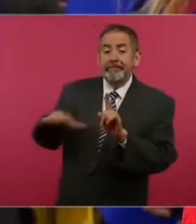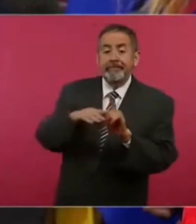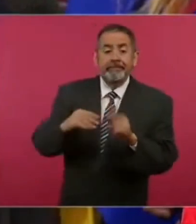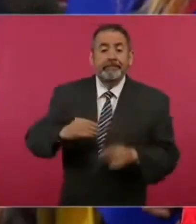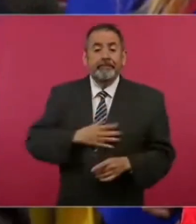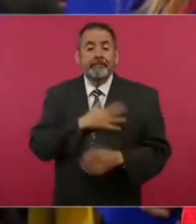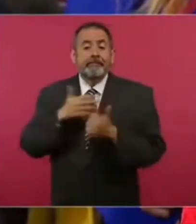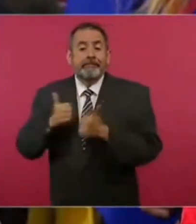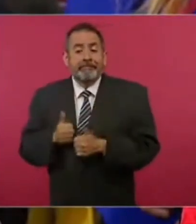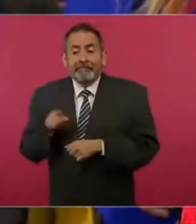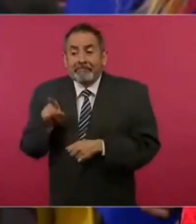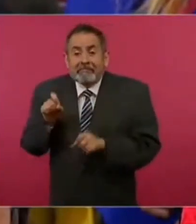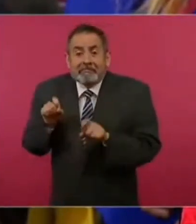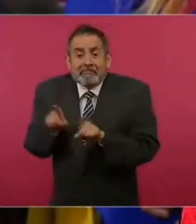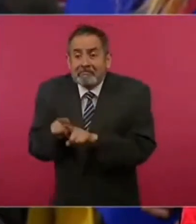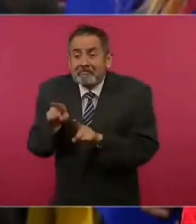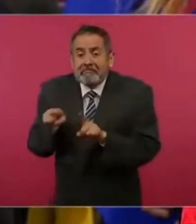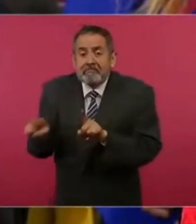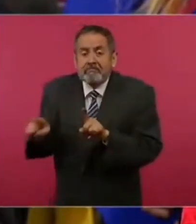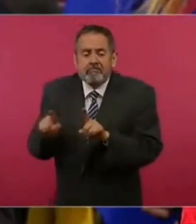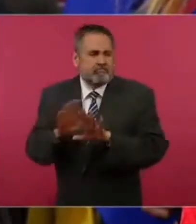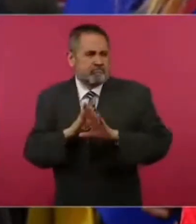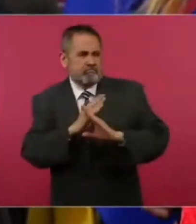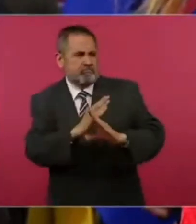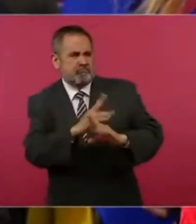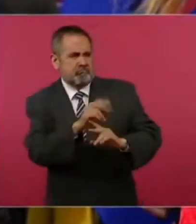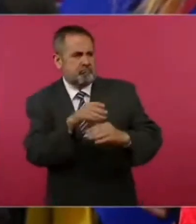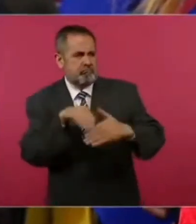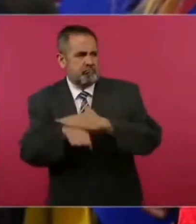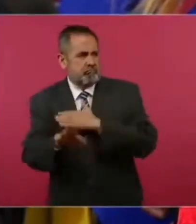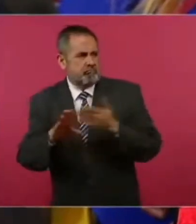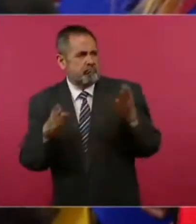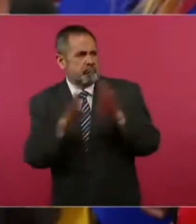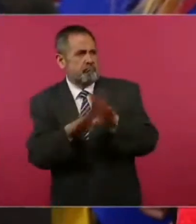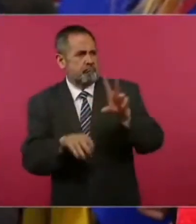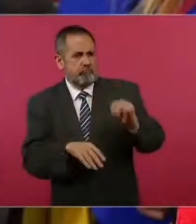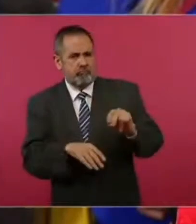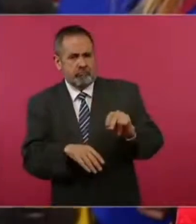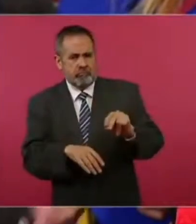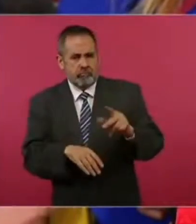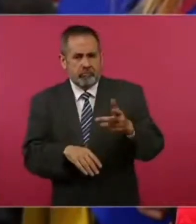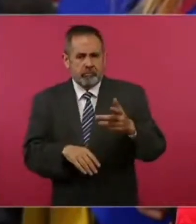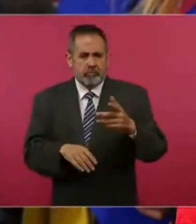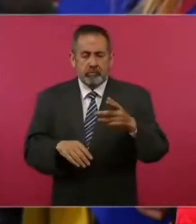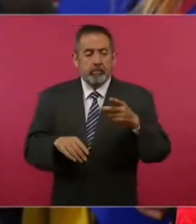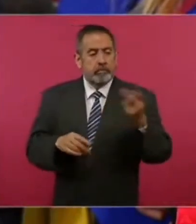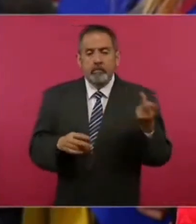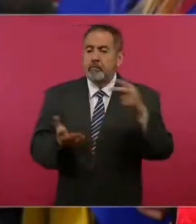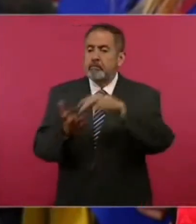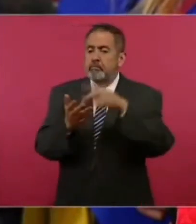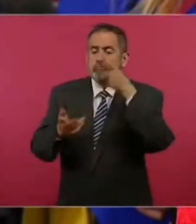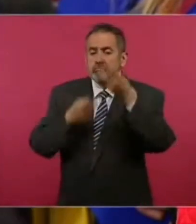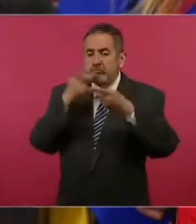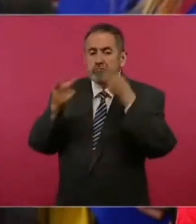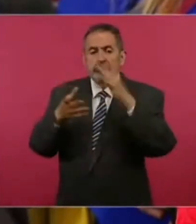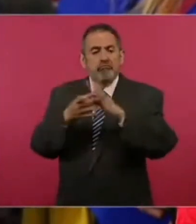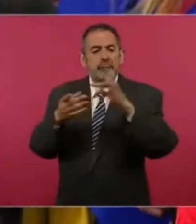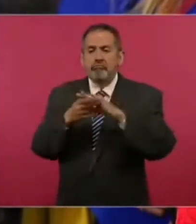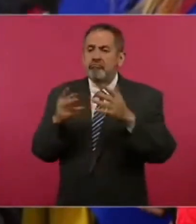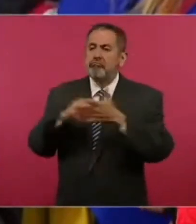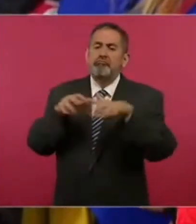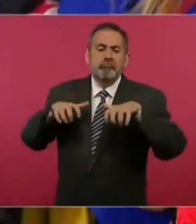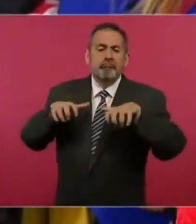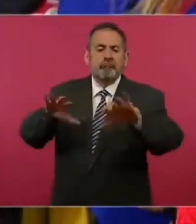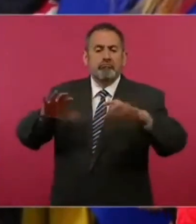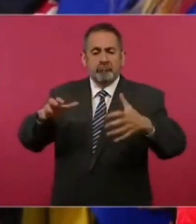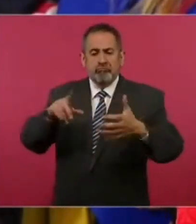bienestar le impidieron a los a las personas de este municipio de esta comunidad que se expresaran en la asamblea que se había convocado ante